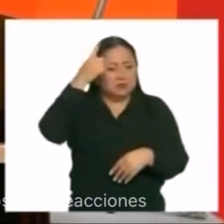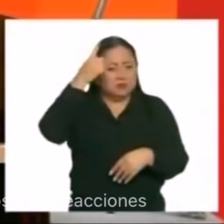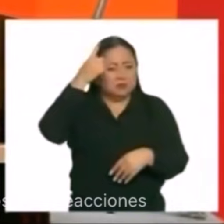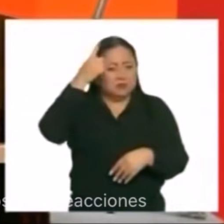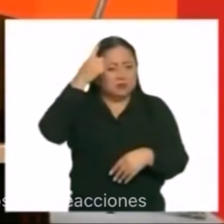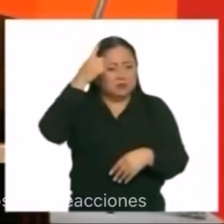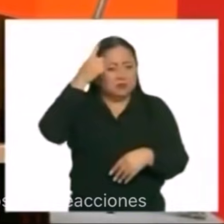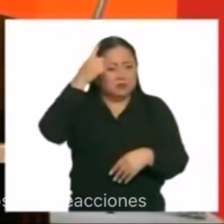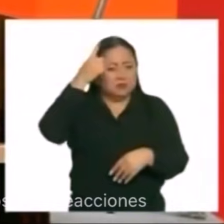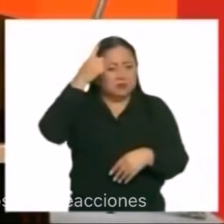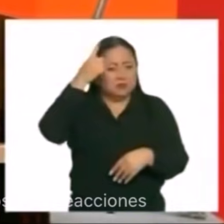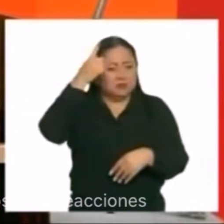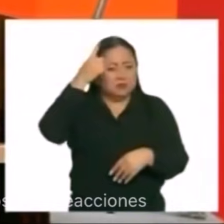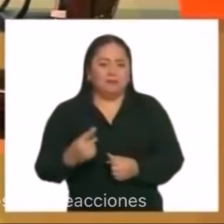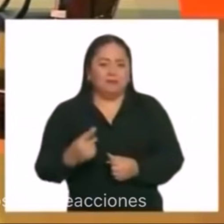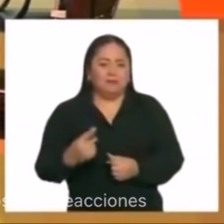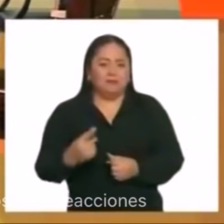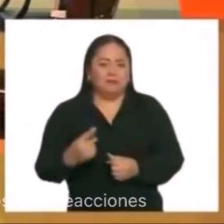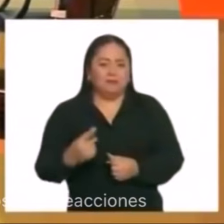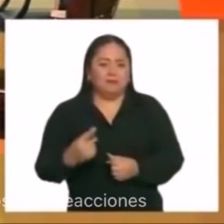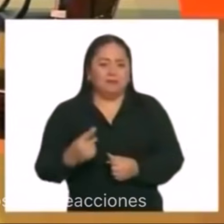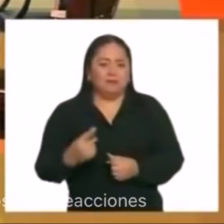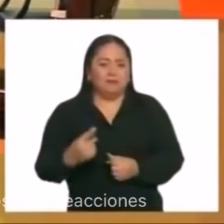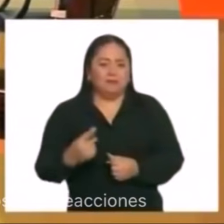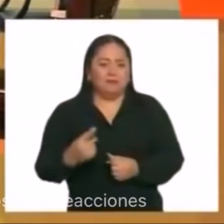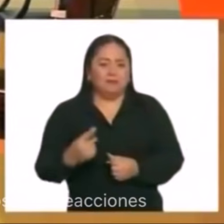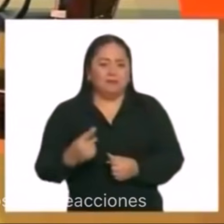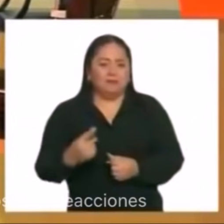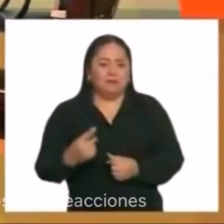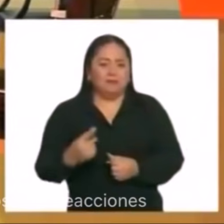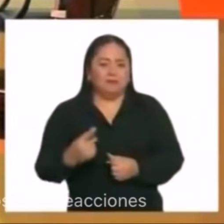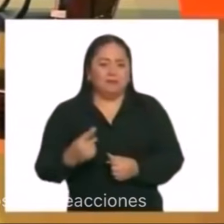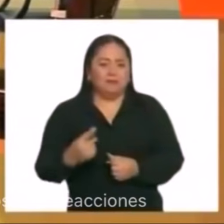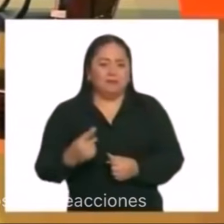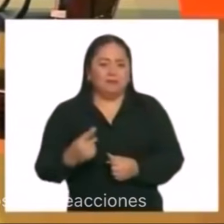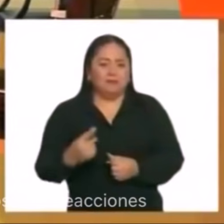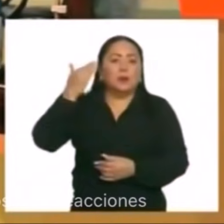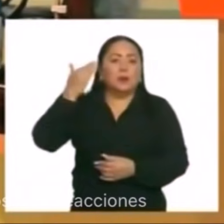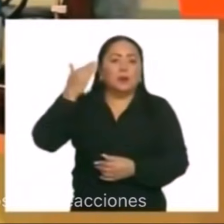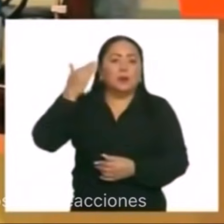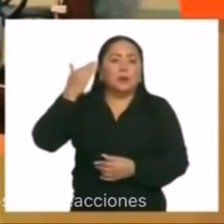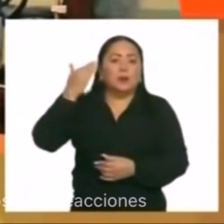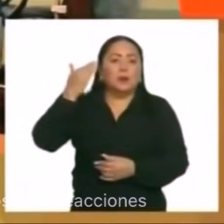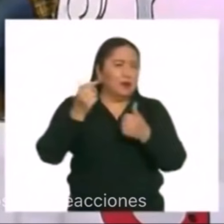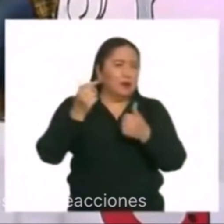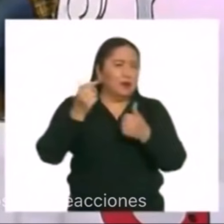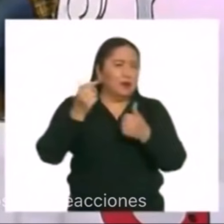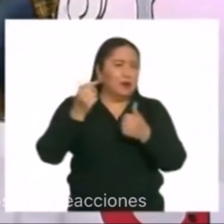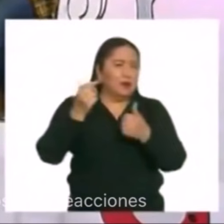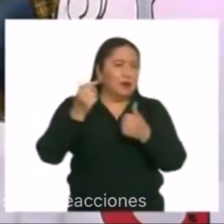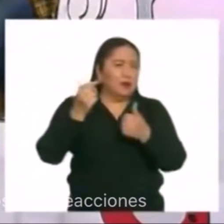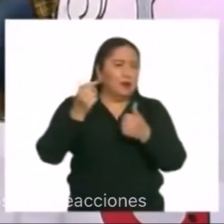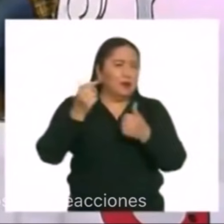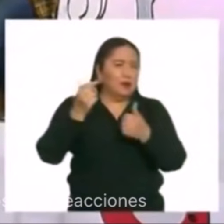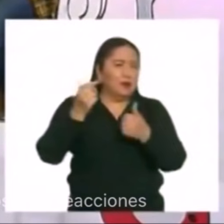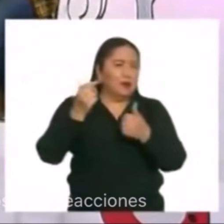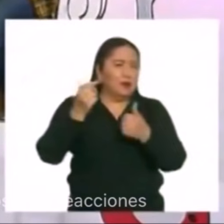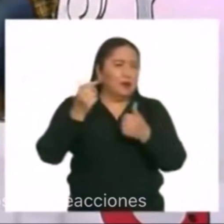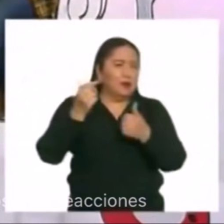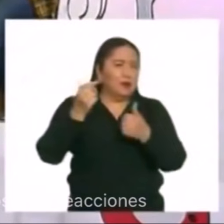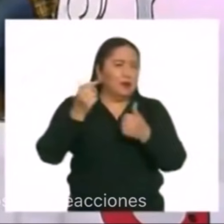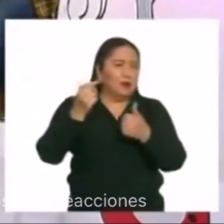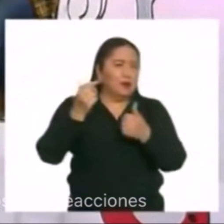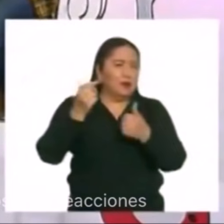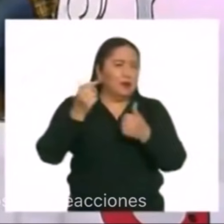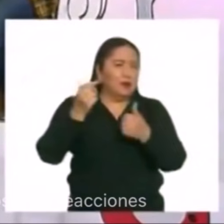en mi mente y luego los voy a presentarles la flauta mágica' pero la máquina del tiempo falla y mozart se tiene que ir la flauta es el instrumento más